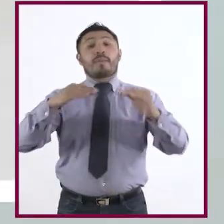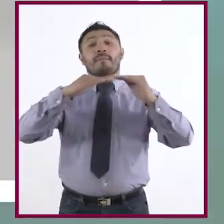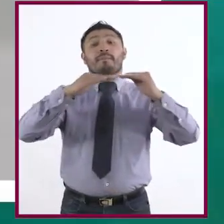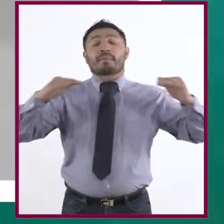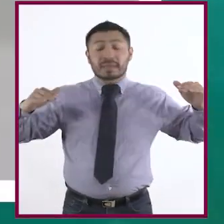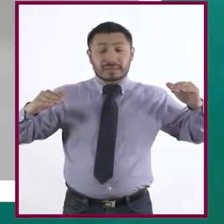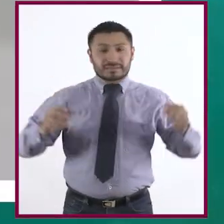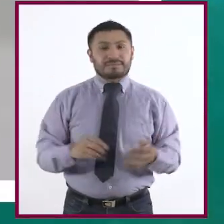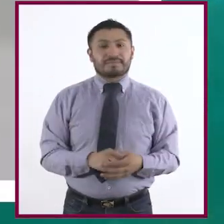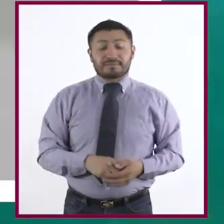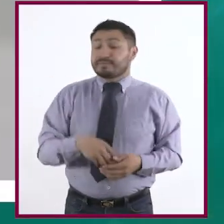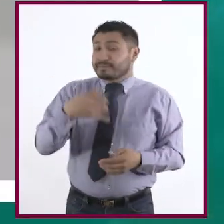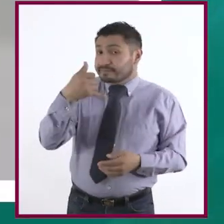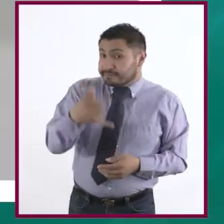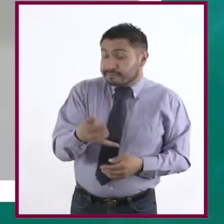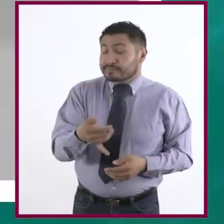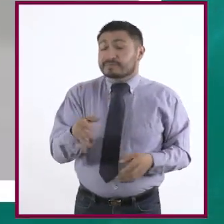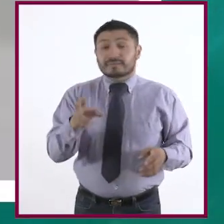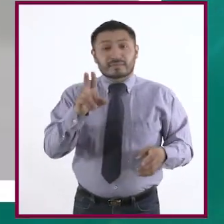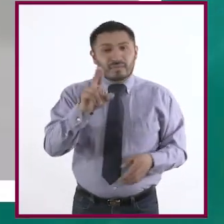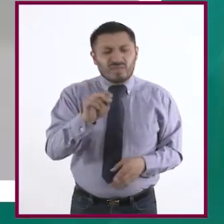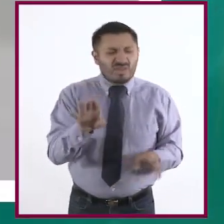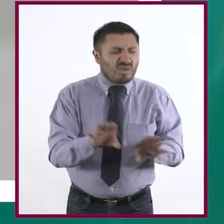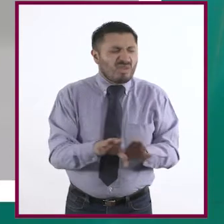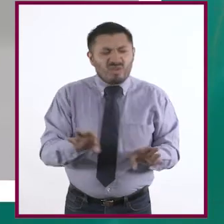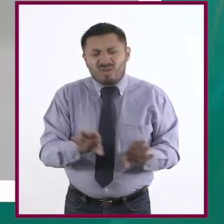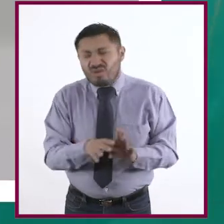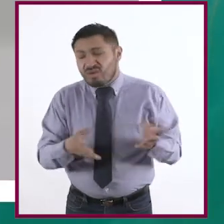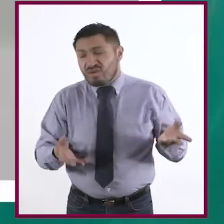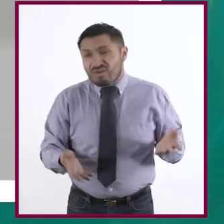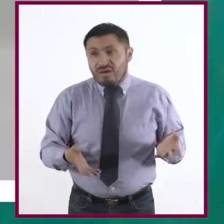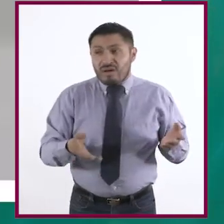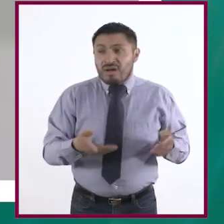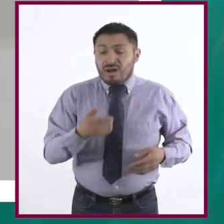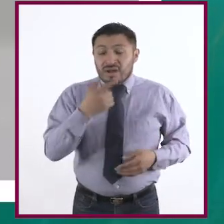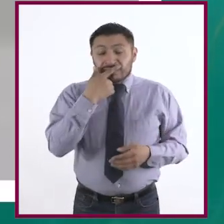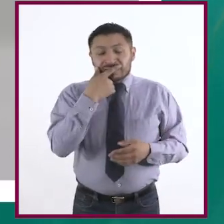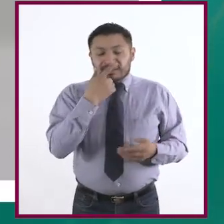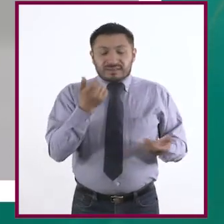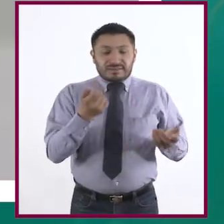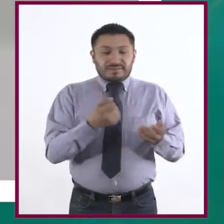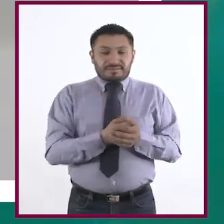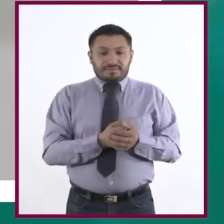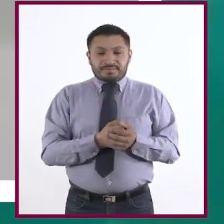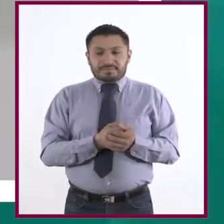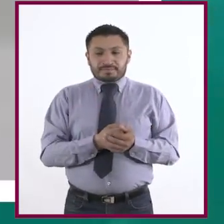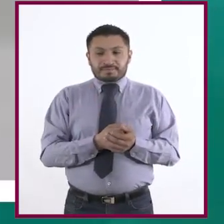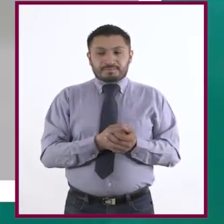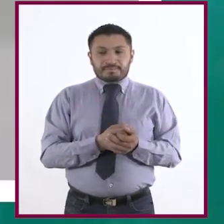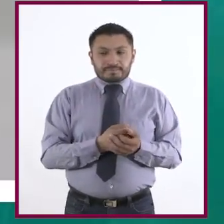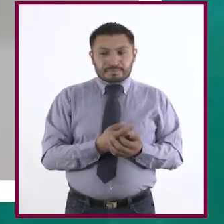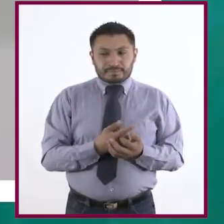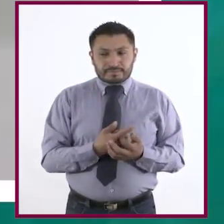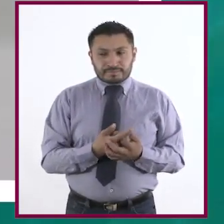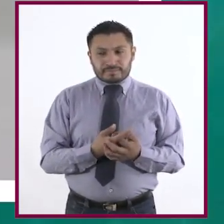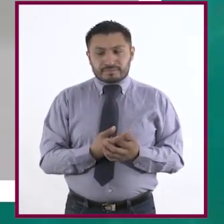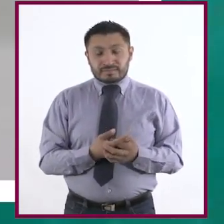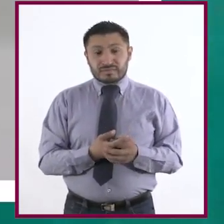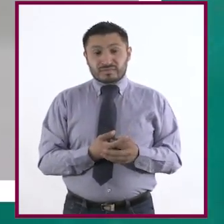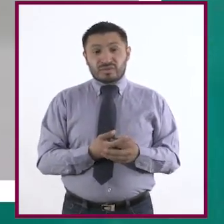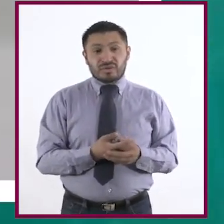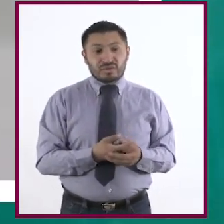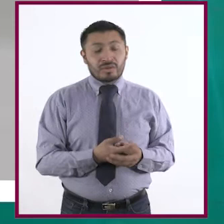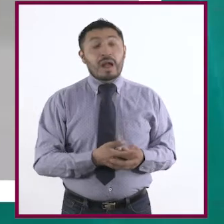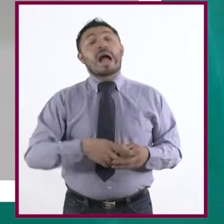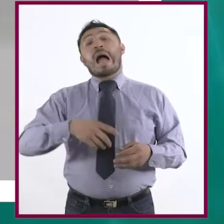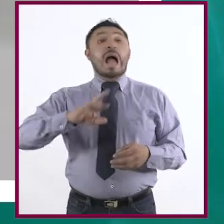sentido y, por supuesto, que no busque o que no provea de elementos que generen más